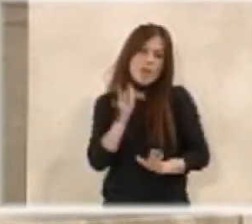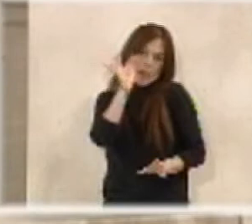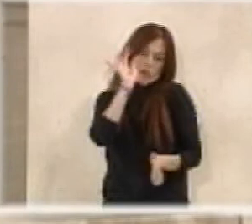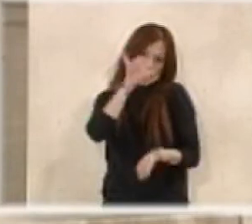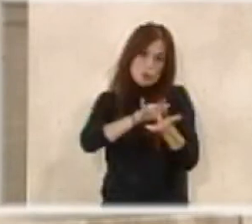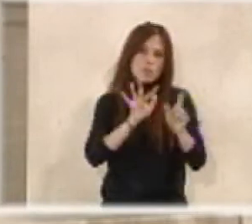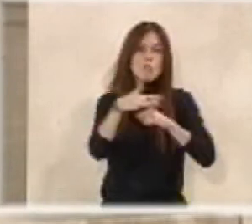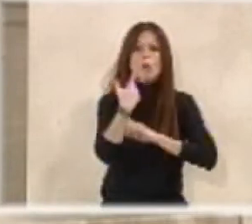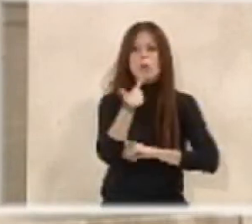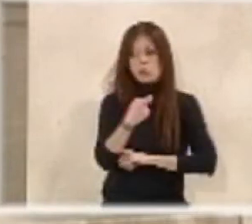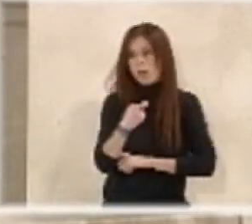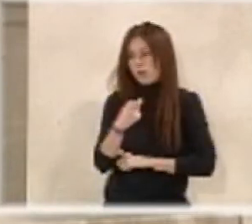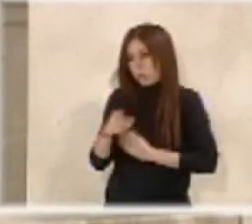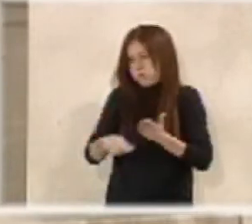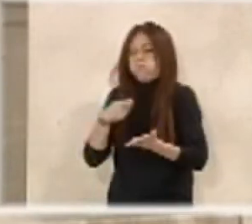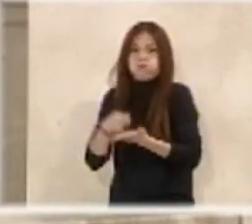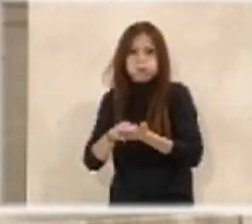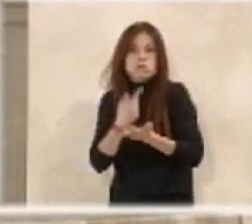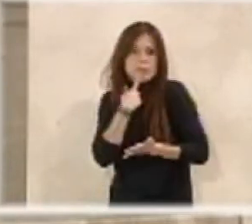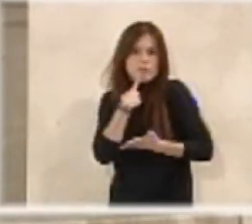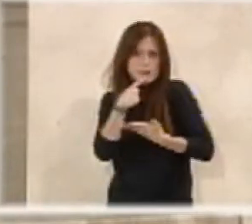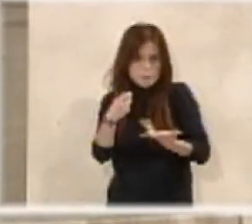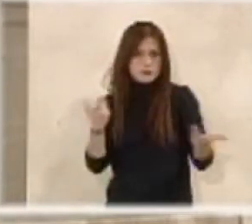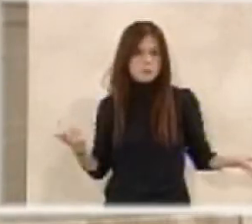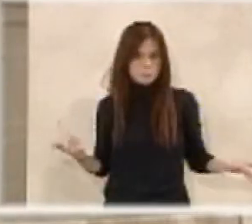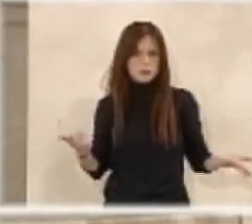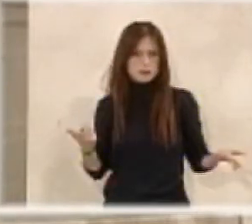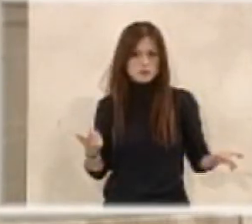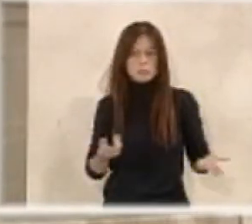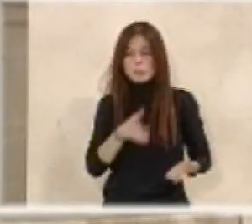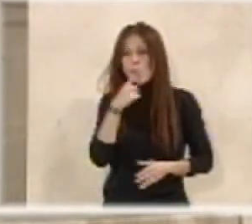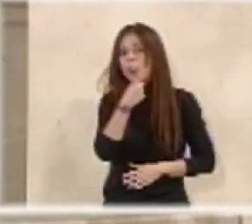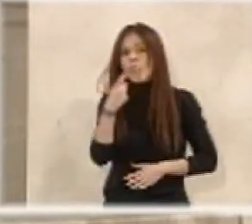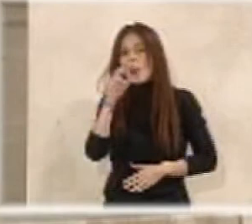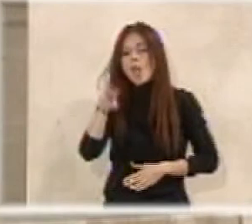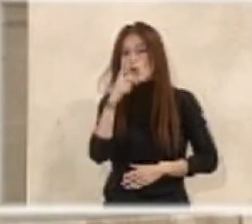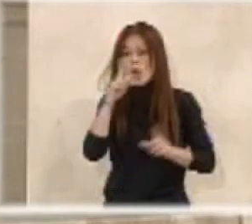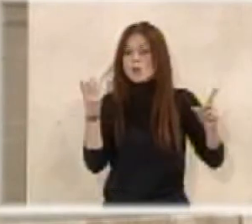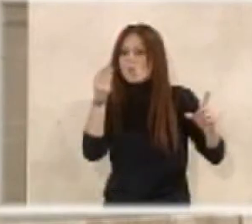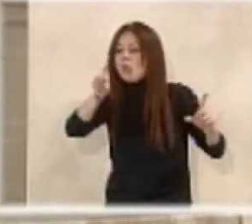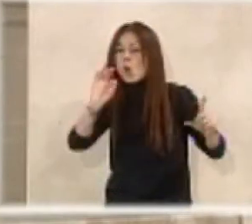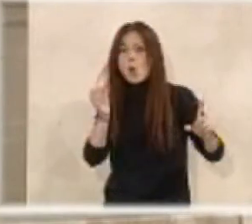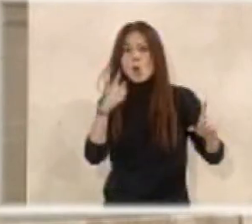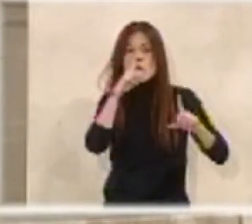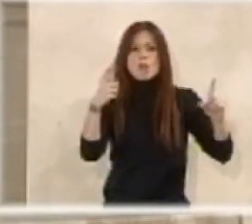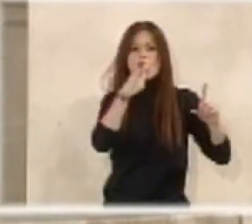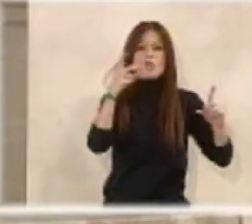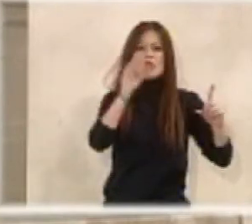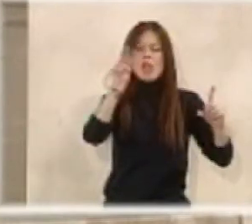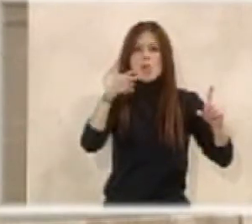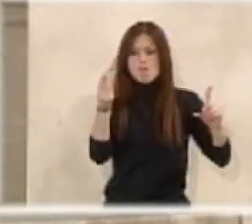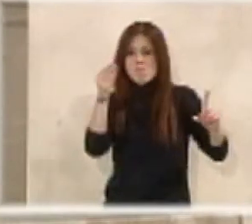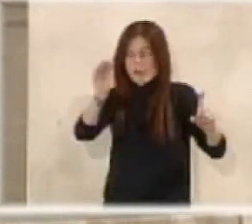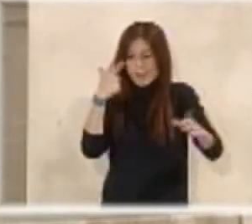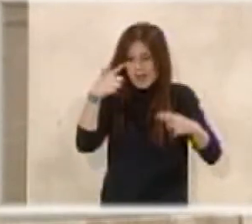a veces complicadas, pues más es difícil de conllevar pues 100 euros más al año o 120 euros más al año, cuando